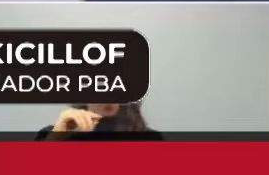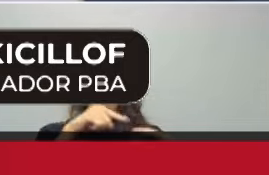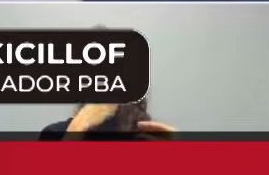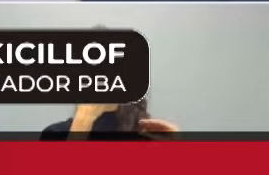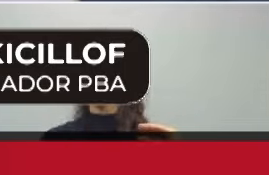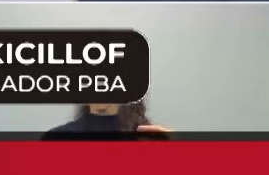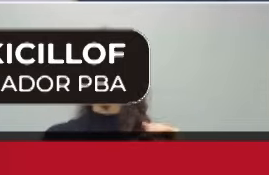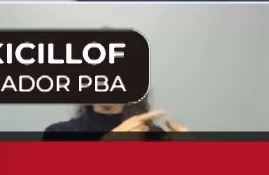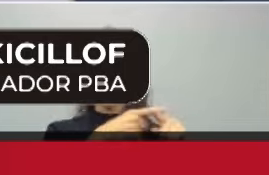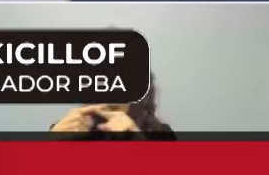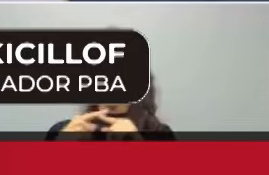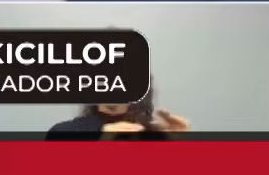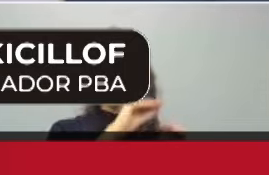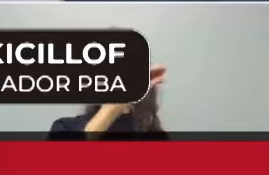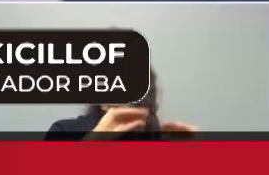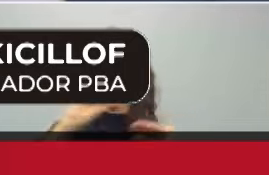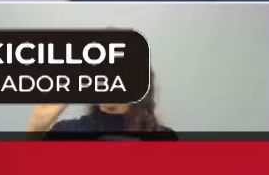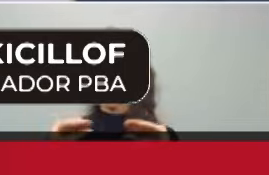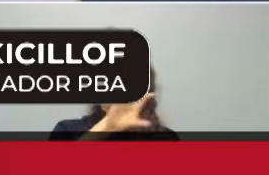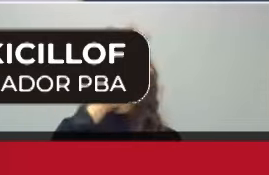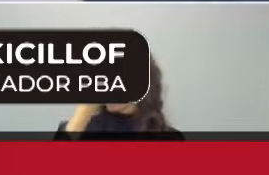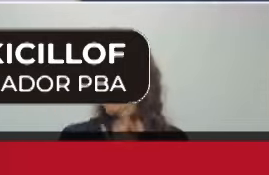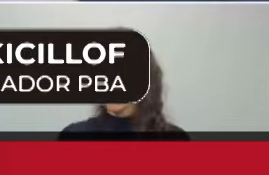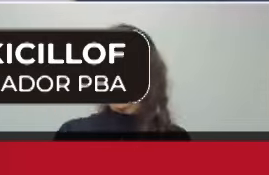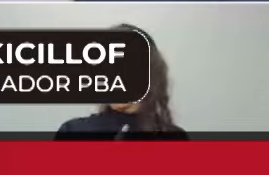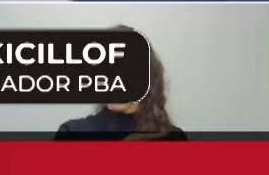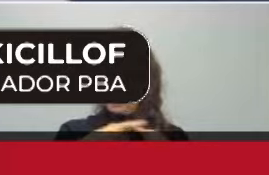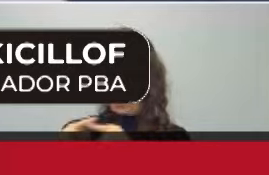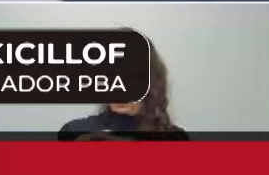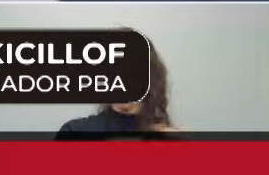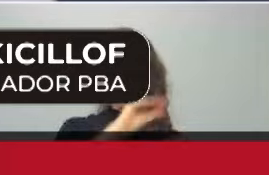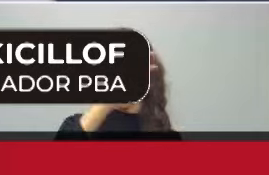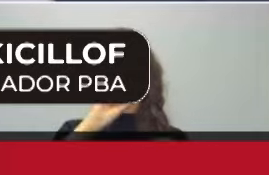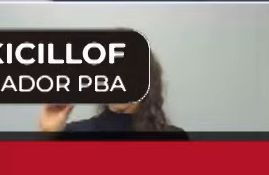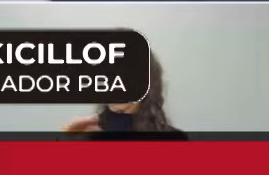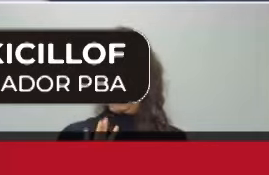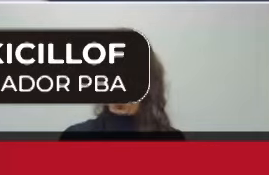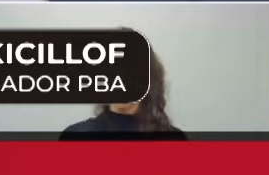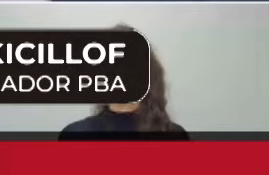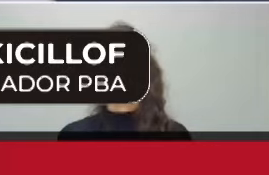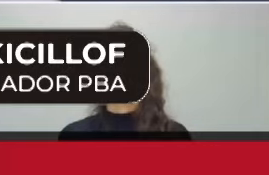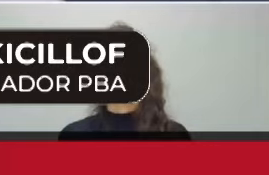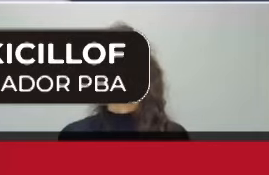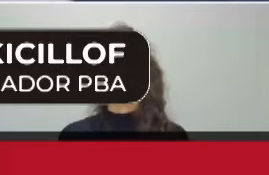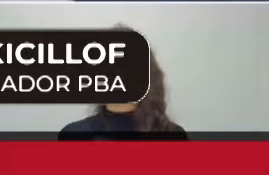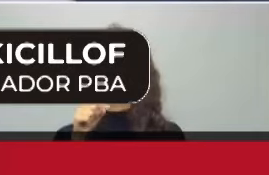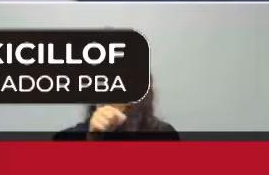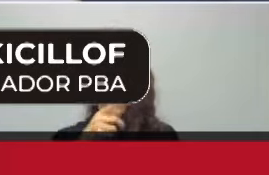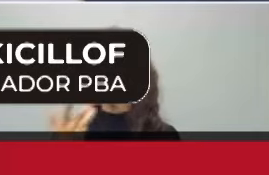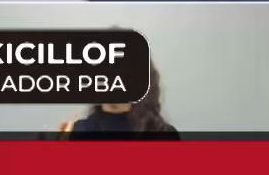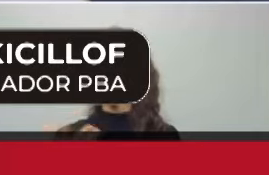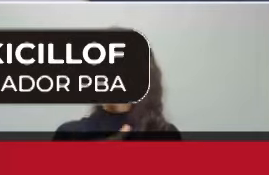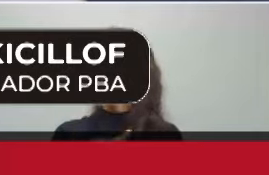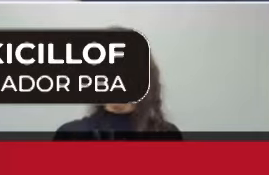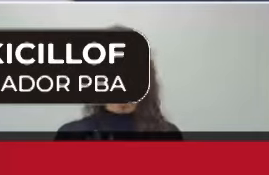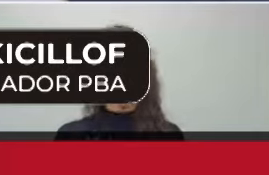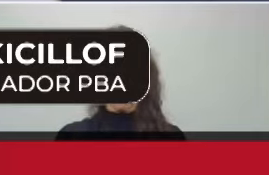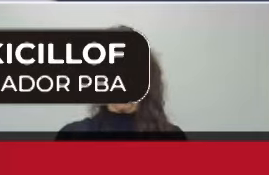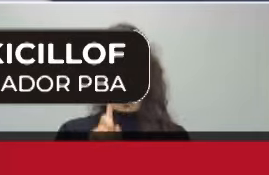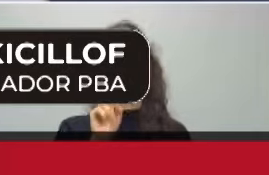través de un sistema de coparticipación con las provincias argentinas, y el resultado de esto, en punto